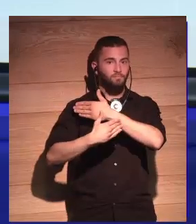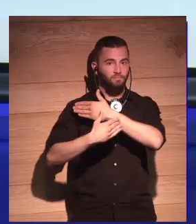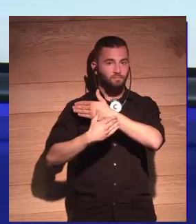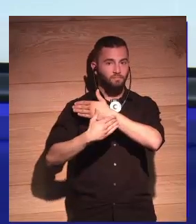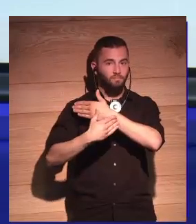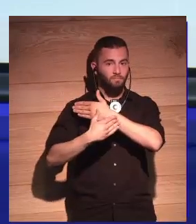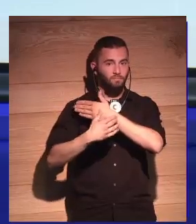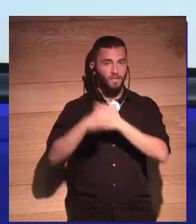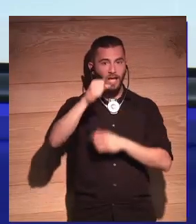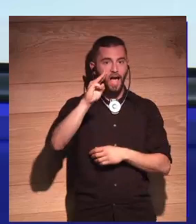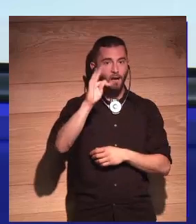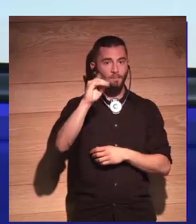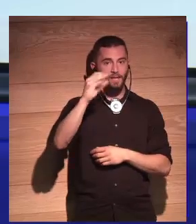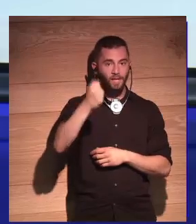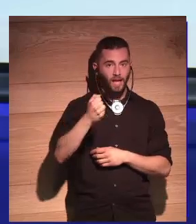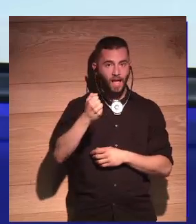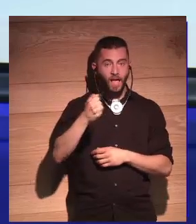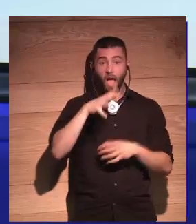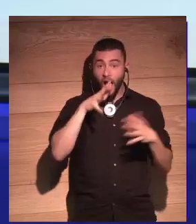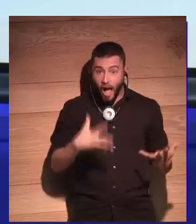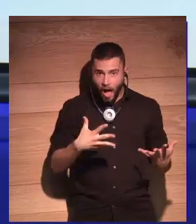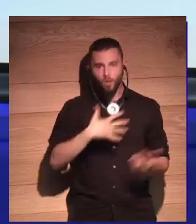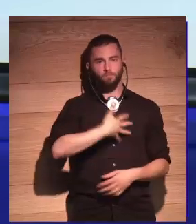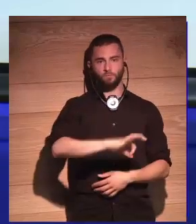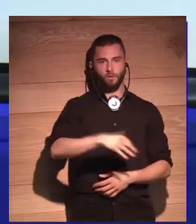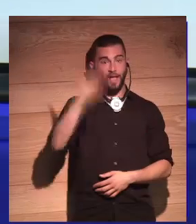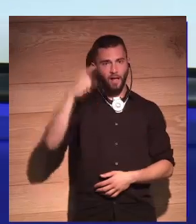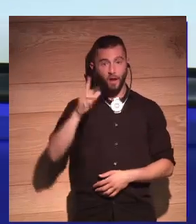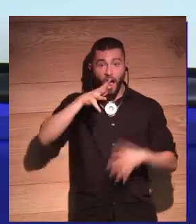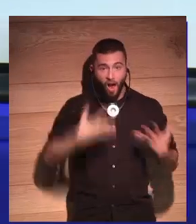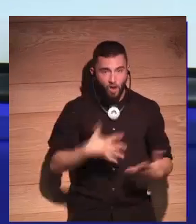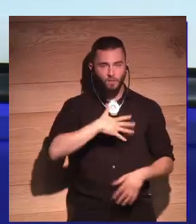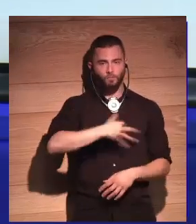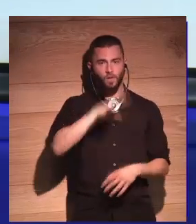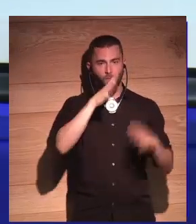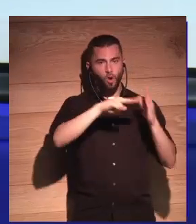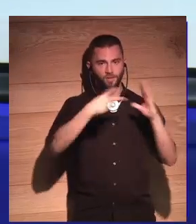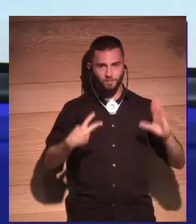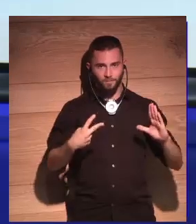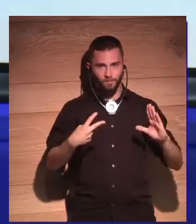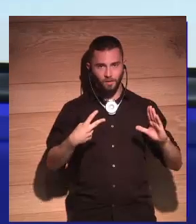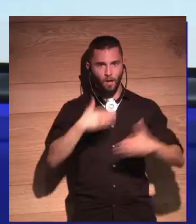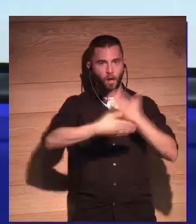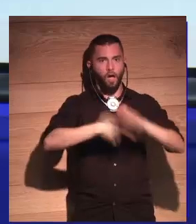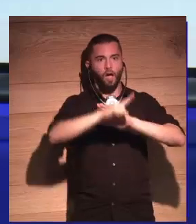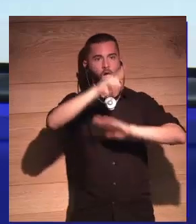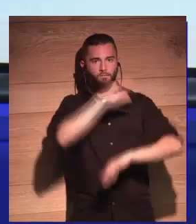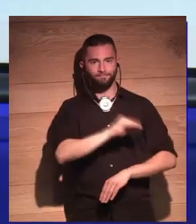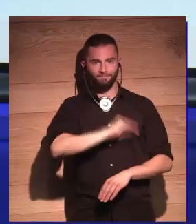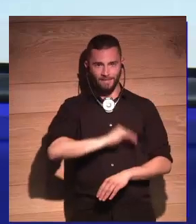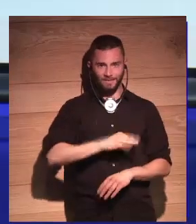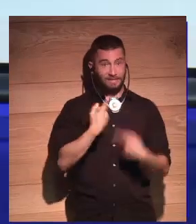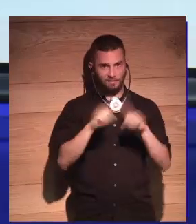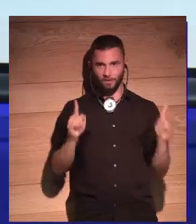la áptica ahora mismo son posibles, porque la tecnología ahora mismo está en un estado mucho más avanzado, y creo que esa